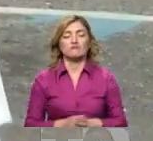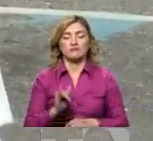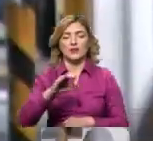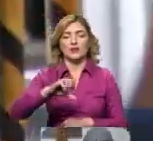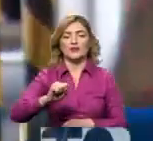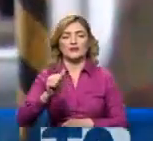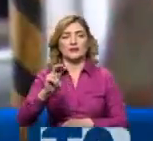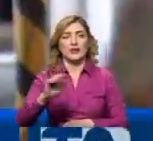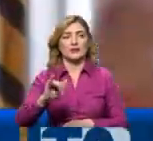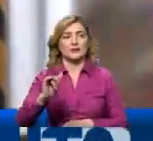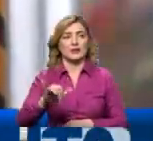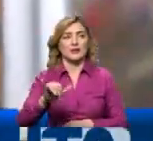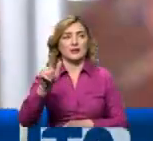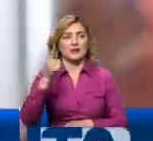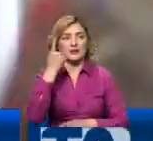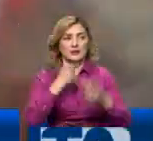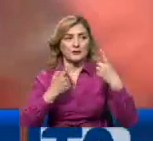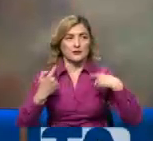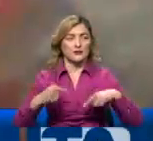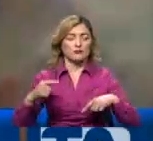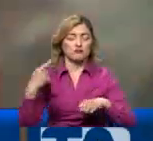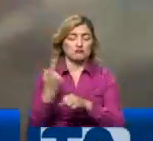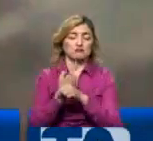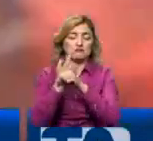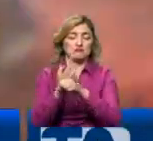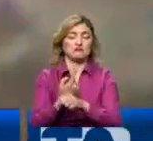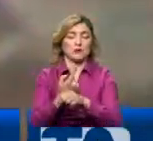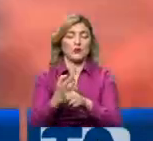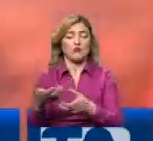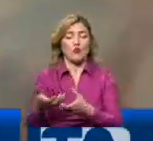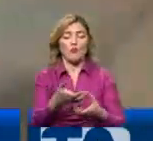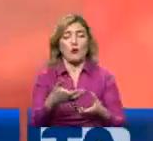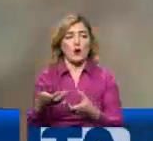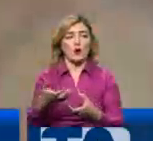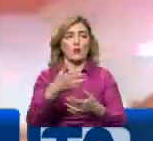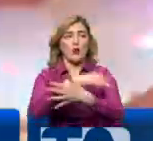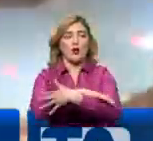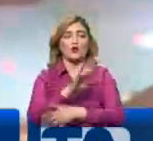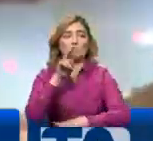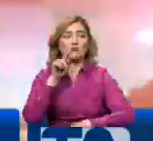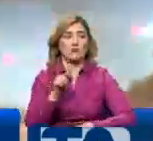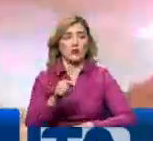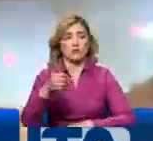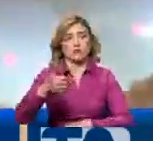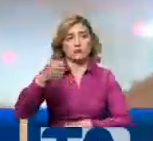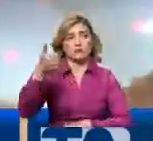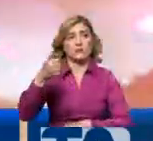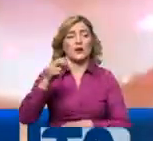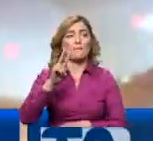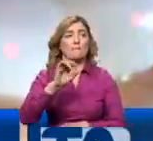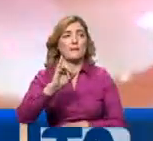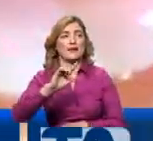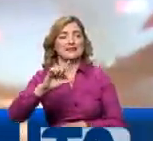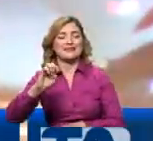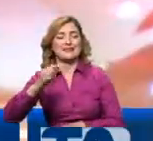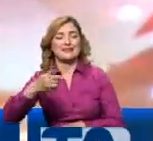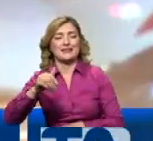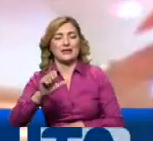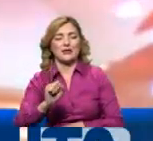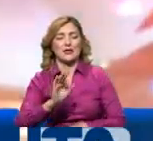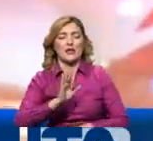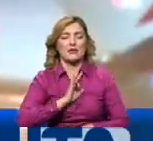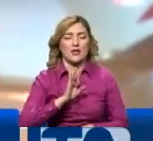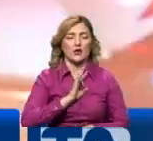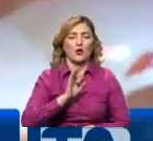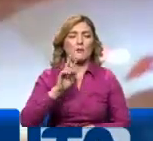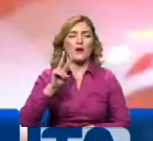isla Santay. Los heridos llegaron hasta el muelle del Cuerpo de Bomberos ubicado en el malecón 2000. Se trata del capitán Paul Villegas, el técnico